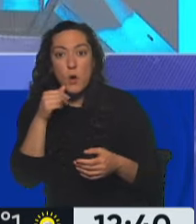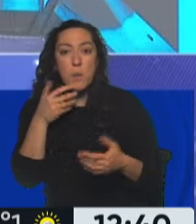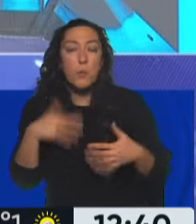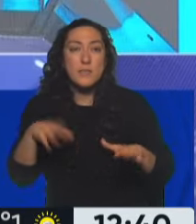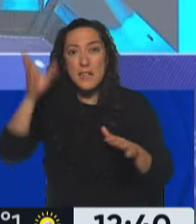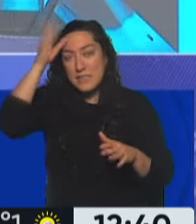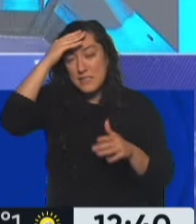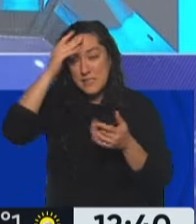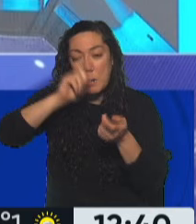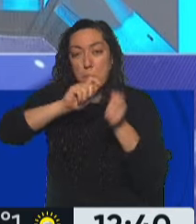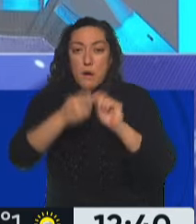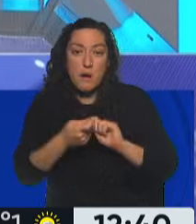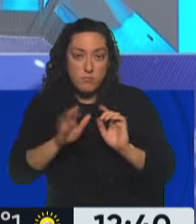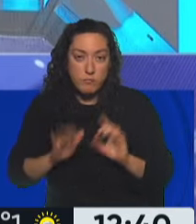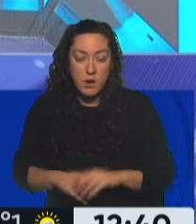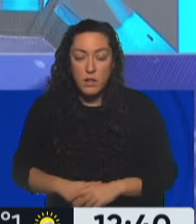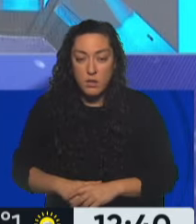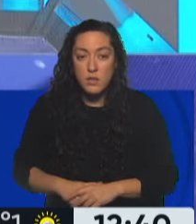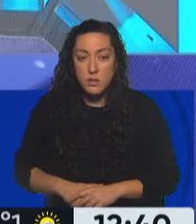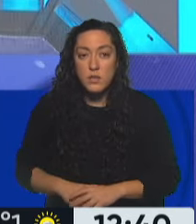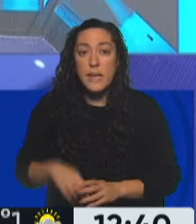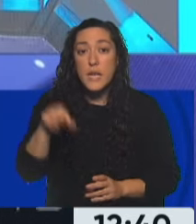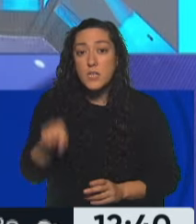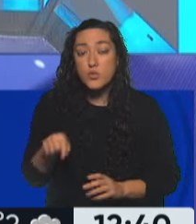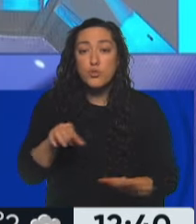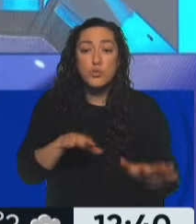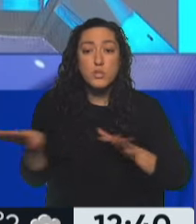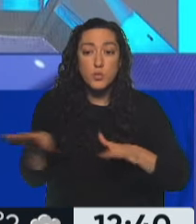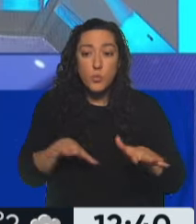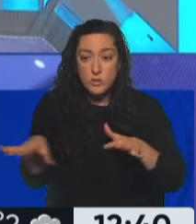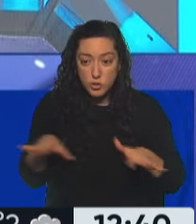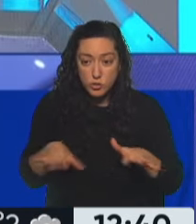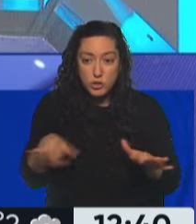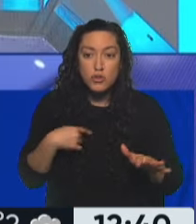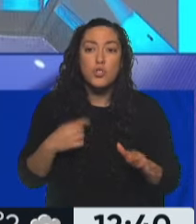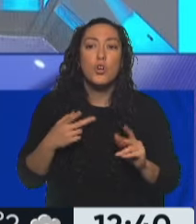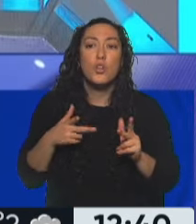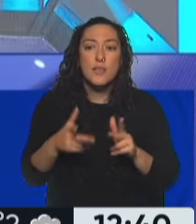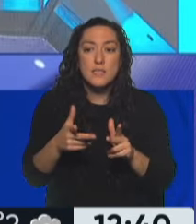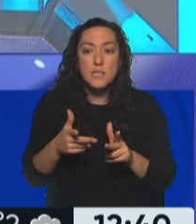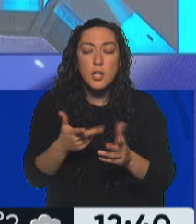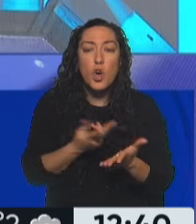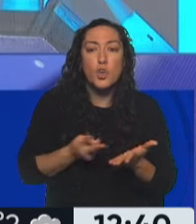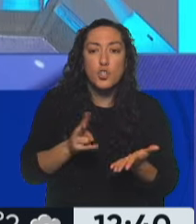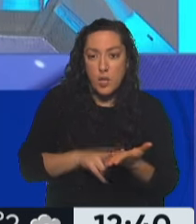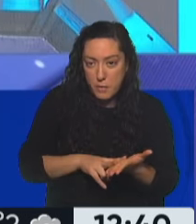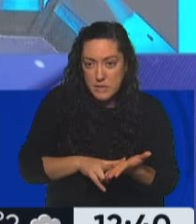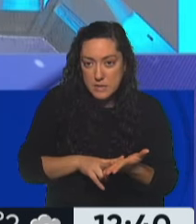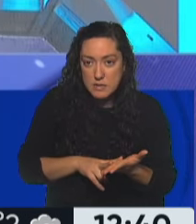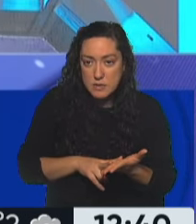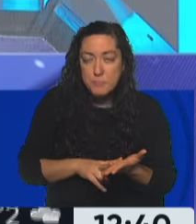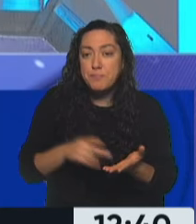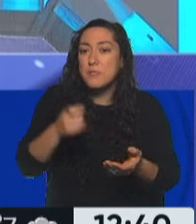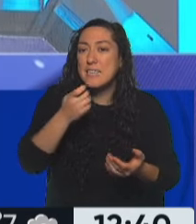gobierno de Donald Trump. Es una situación en la que, repito, hay muchísimos escenarios diseñados respecto a